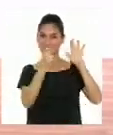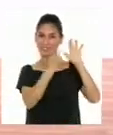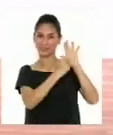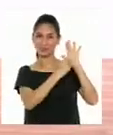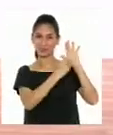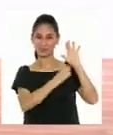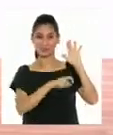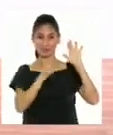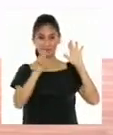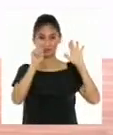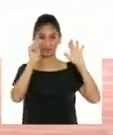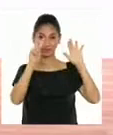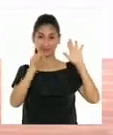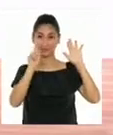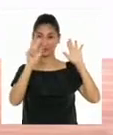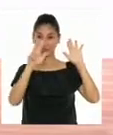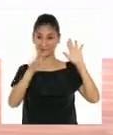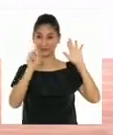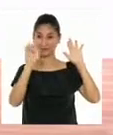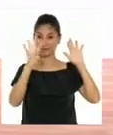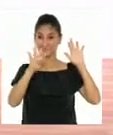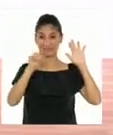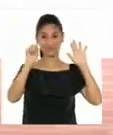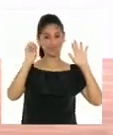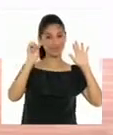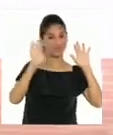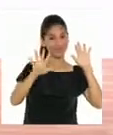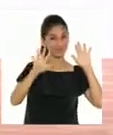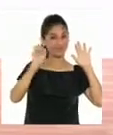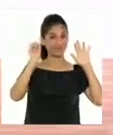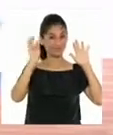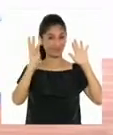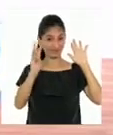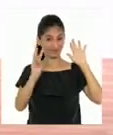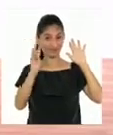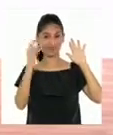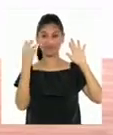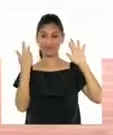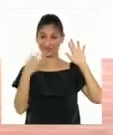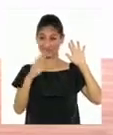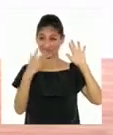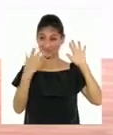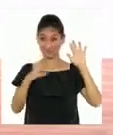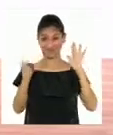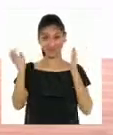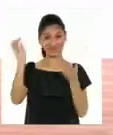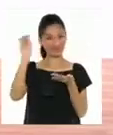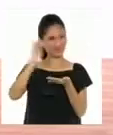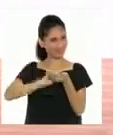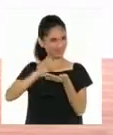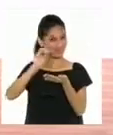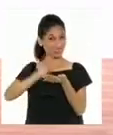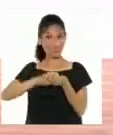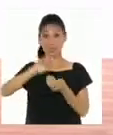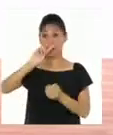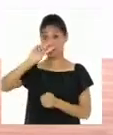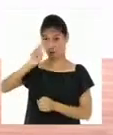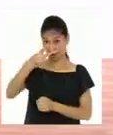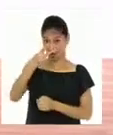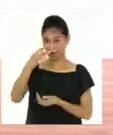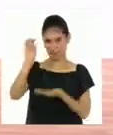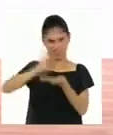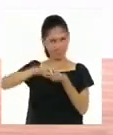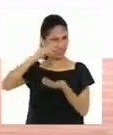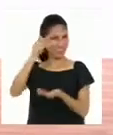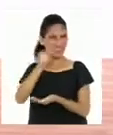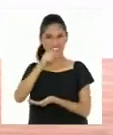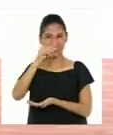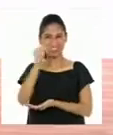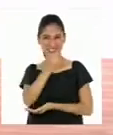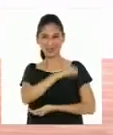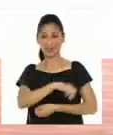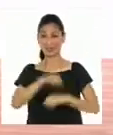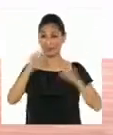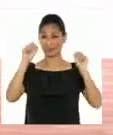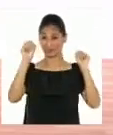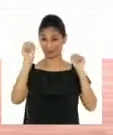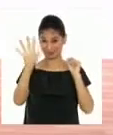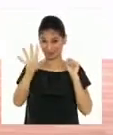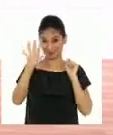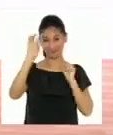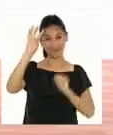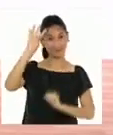1, 2, 3, 4, 5, 6. Lo hacemos 2 veces seguidas a esa velocidad. 5,